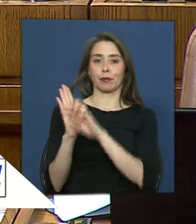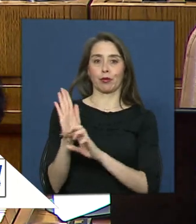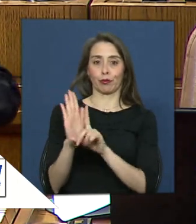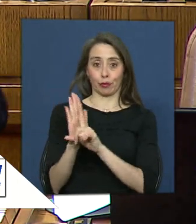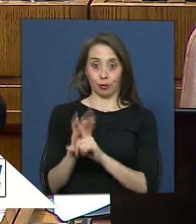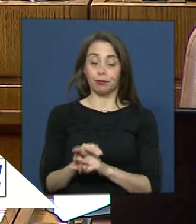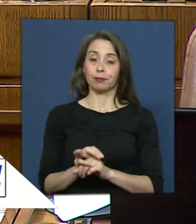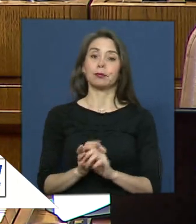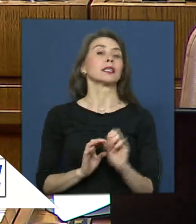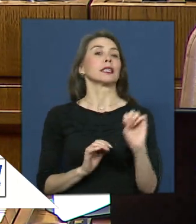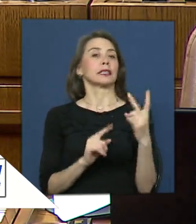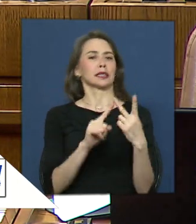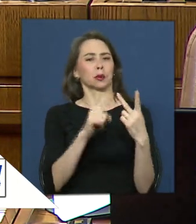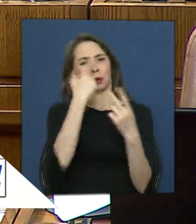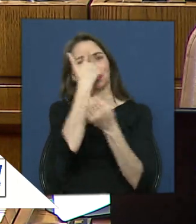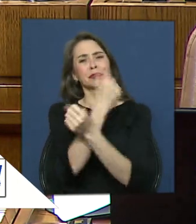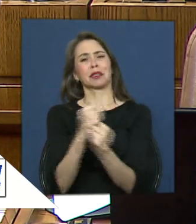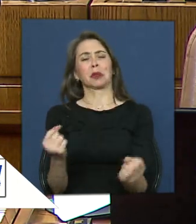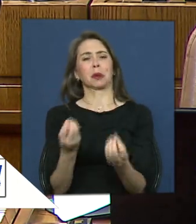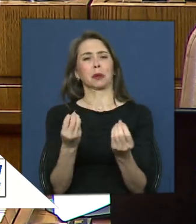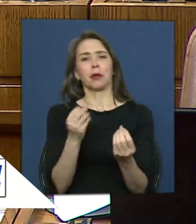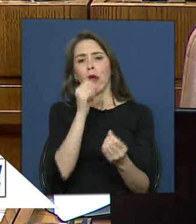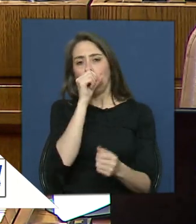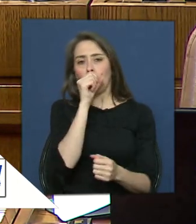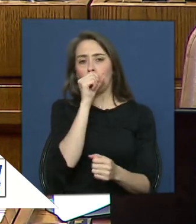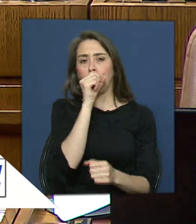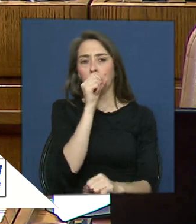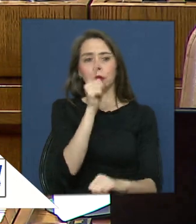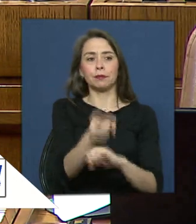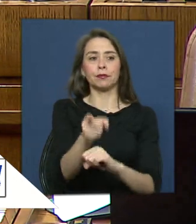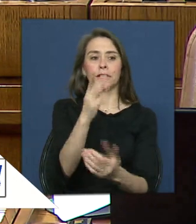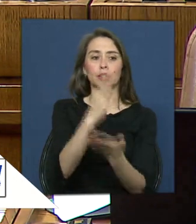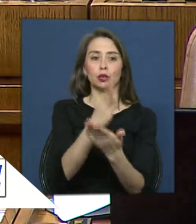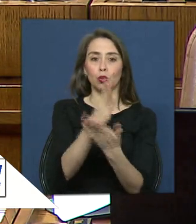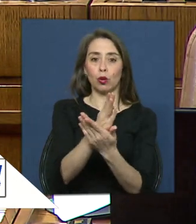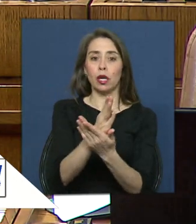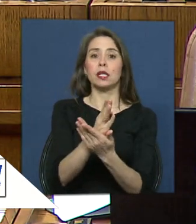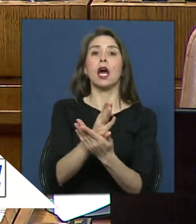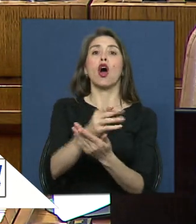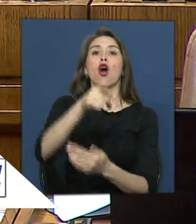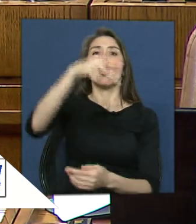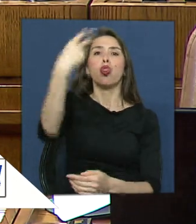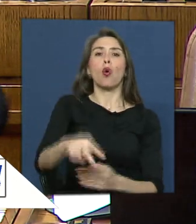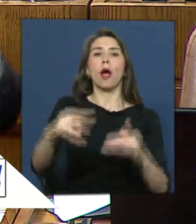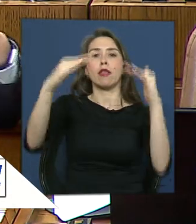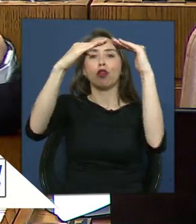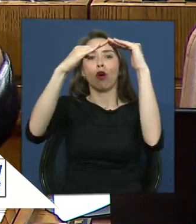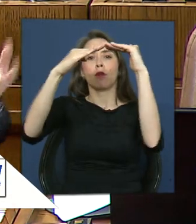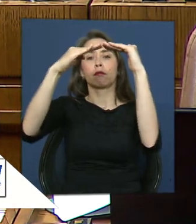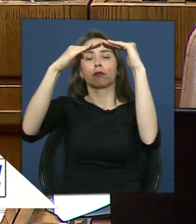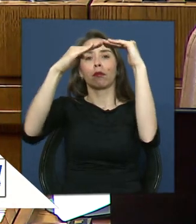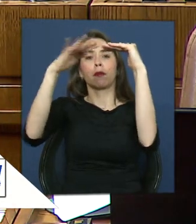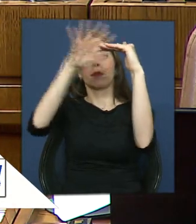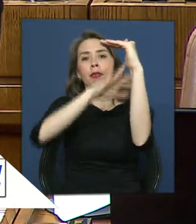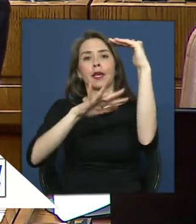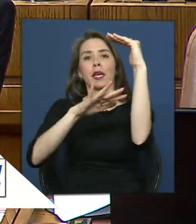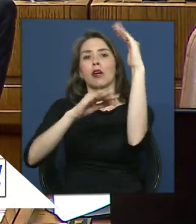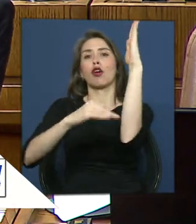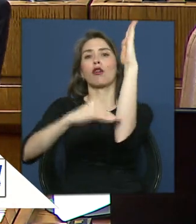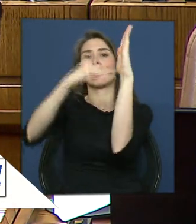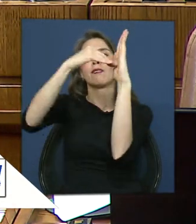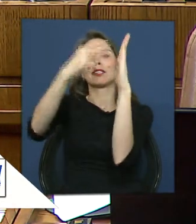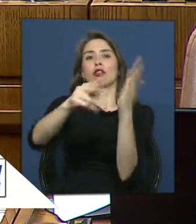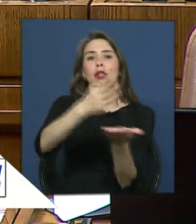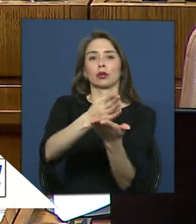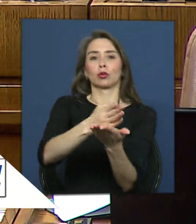cuestión, completamente absurda, obligar a los colegios a que fueran dueños de su infraestructura, porque según, en ese momento, la hipótesis es que si no iba a